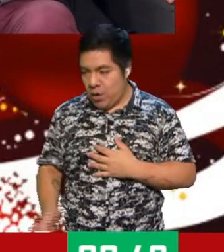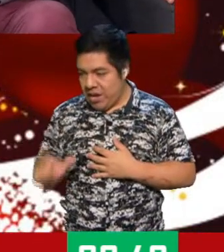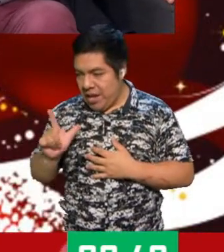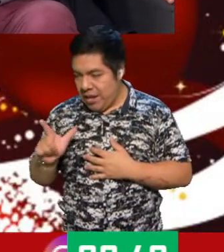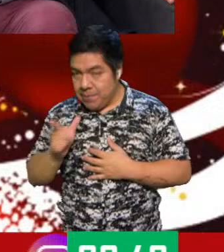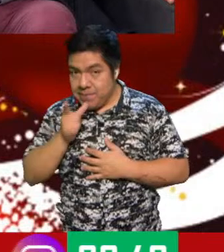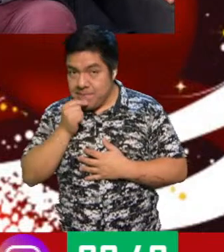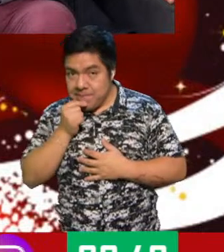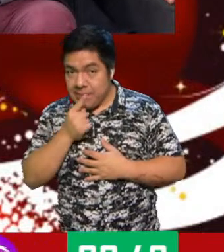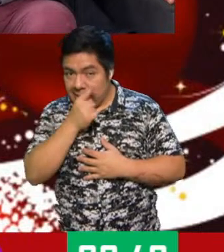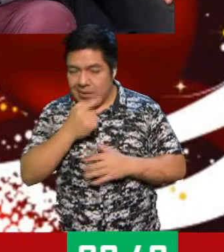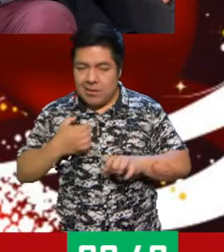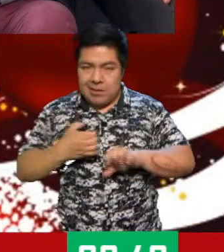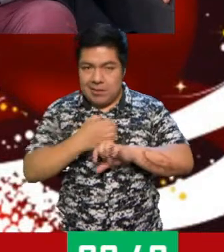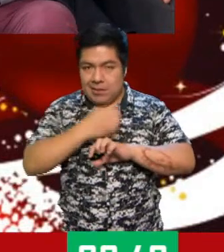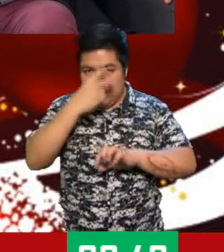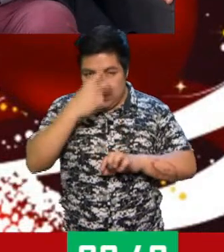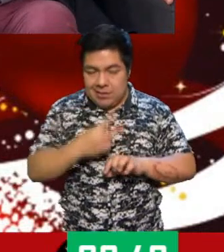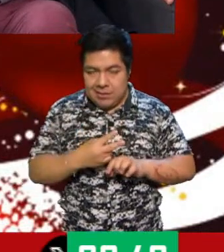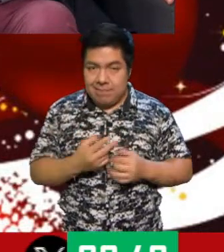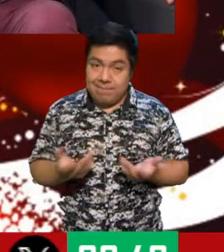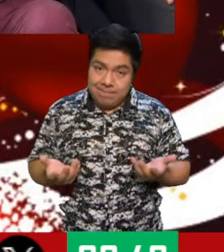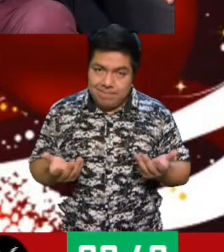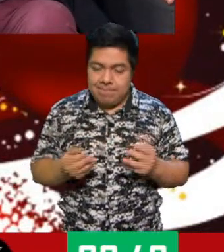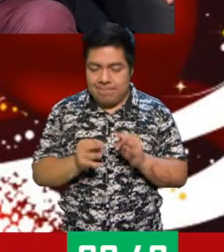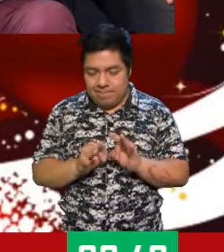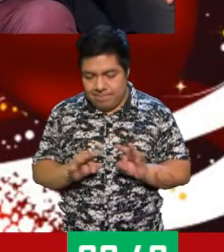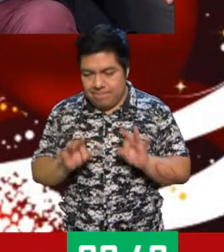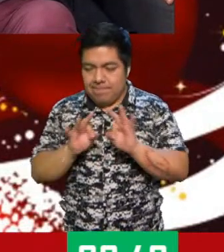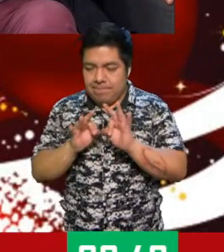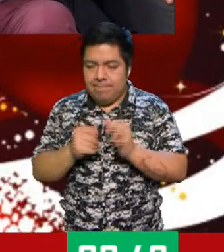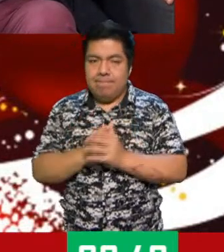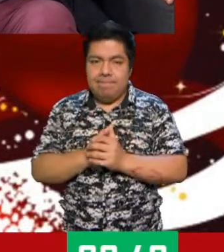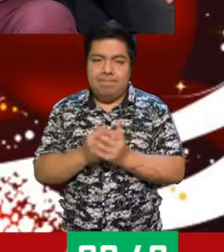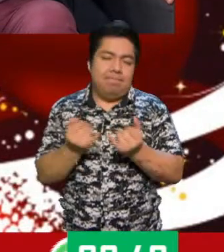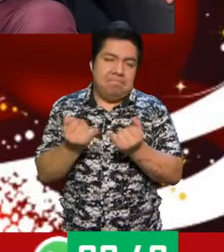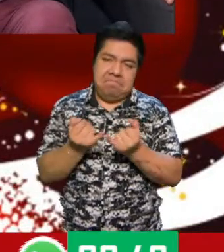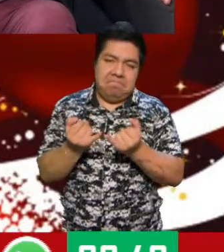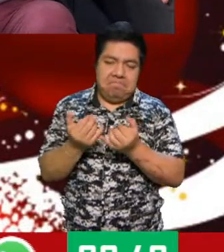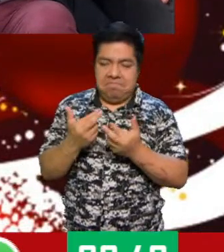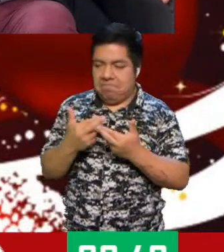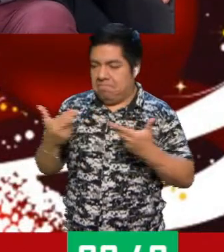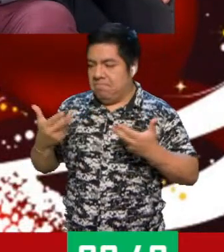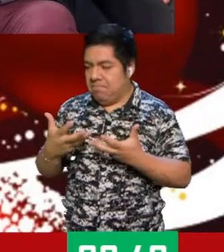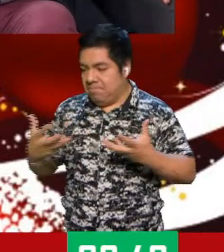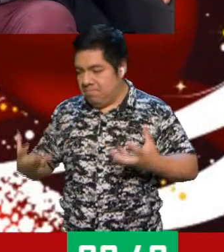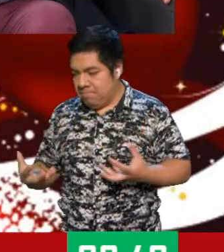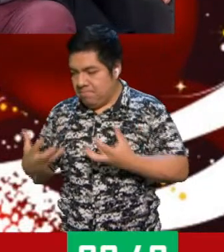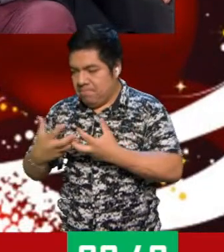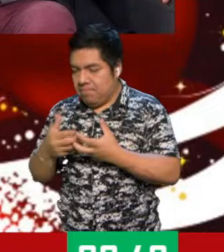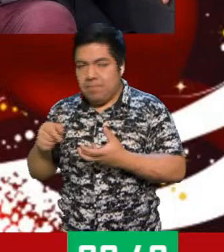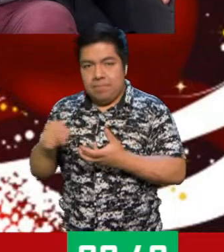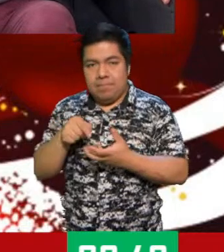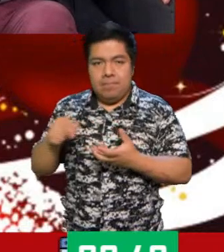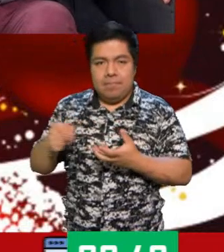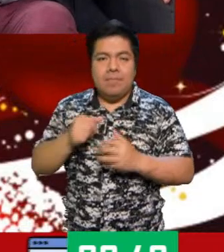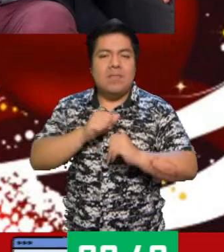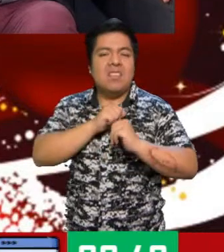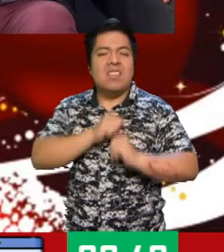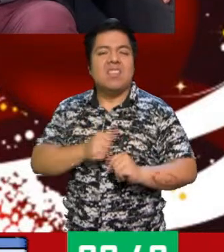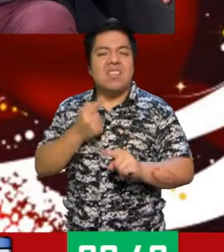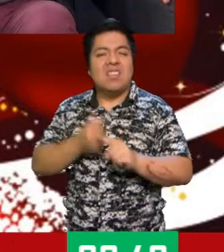en el Estado de México es importante destacarlo y también está relacionado con que el encargado de